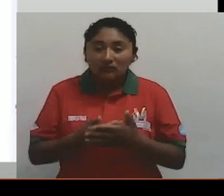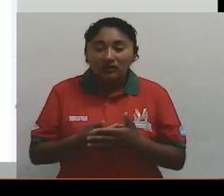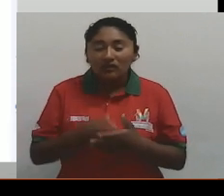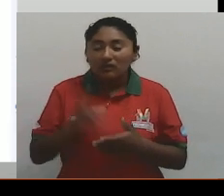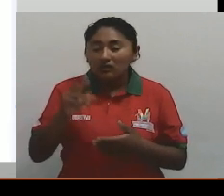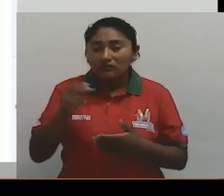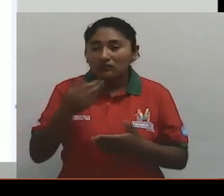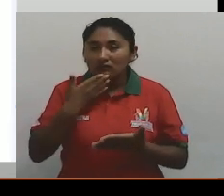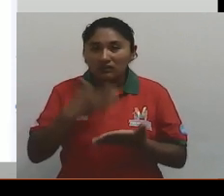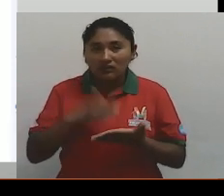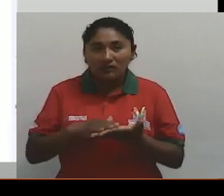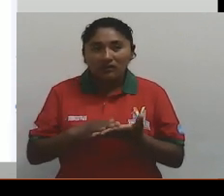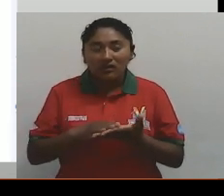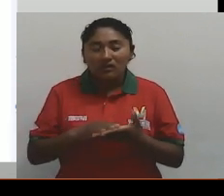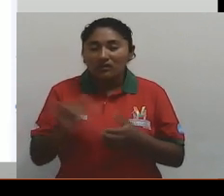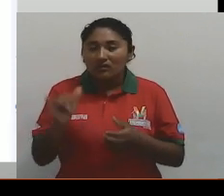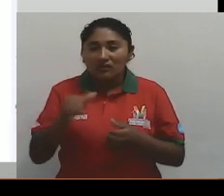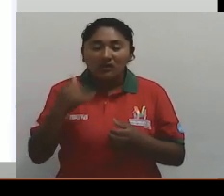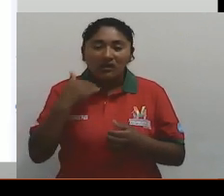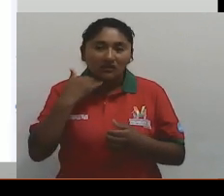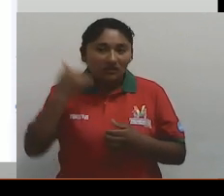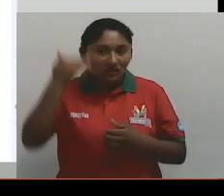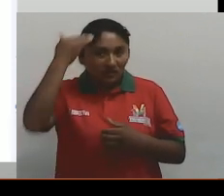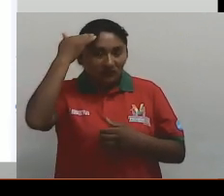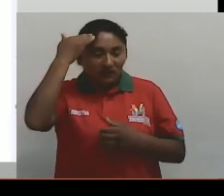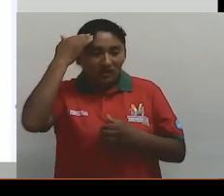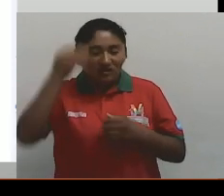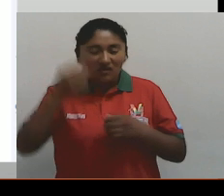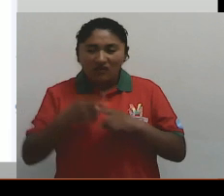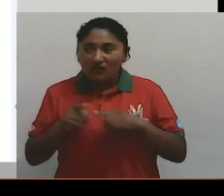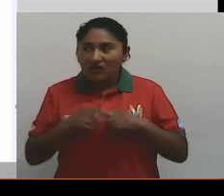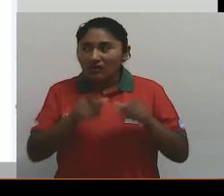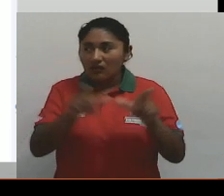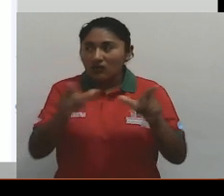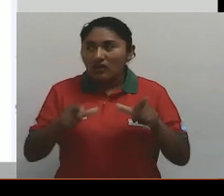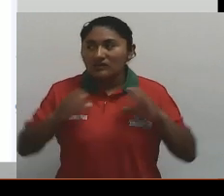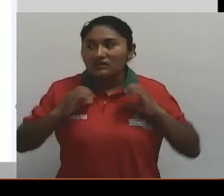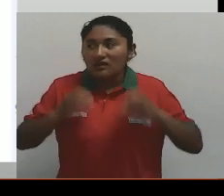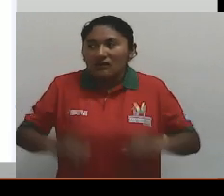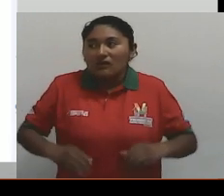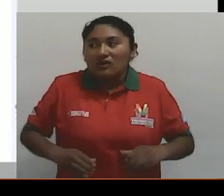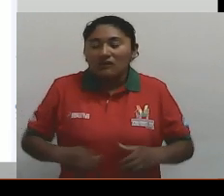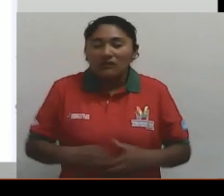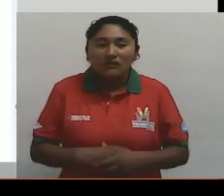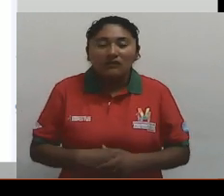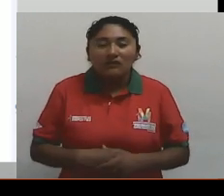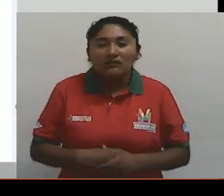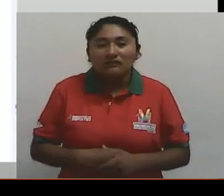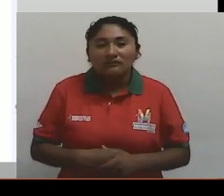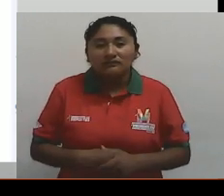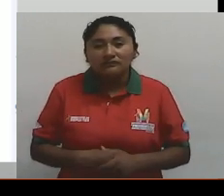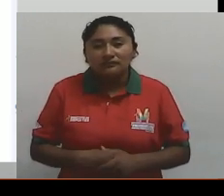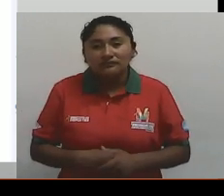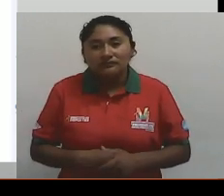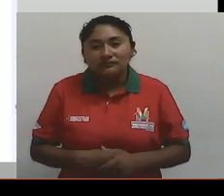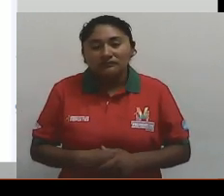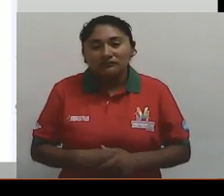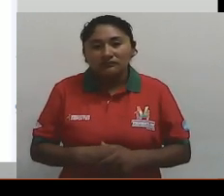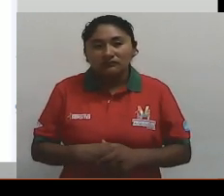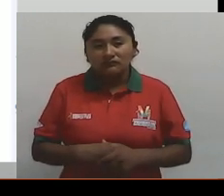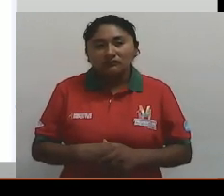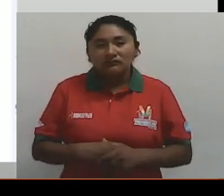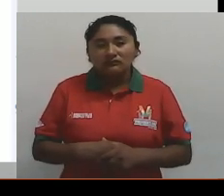con cualquier parte del cuerpo. El balón puede tocar varias partes del cuerpo a condición que los contactos sean realizados